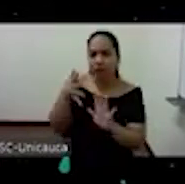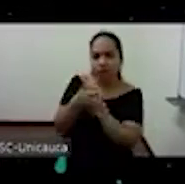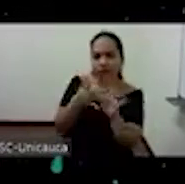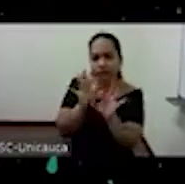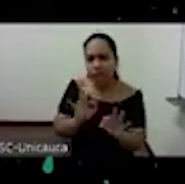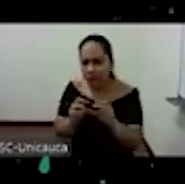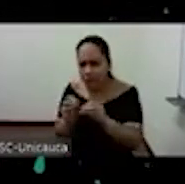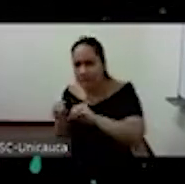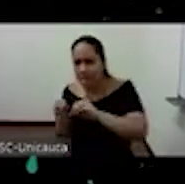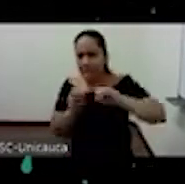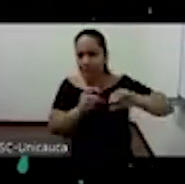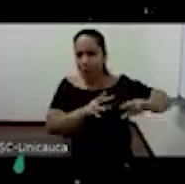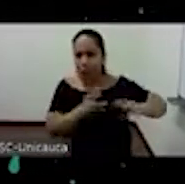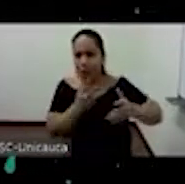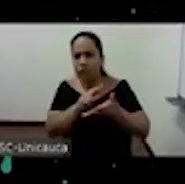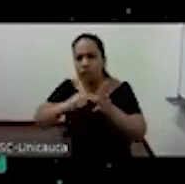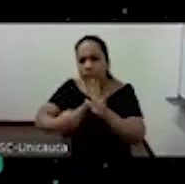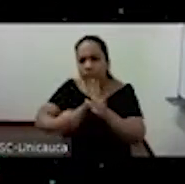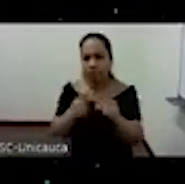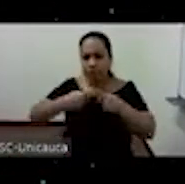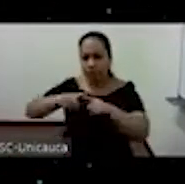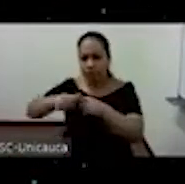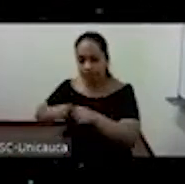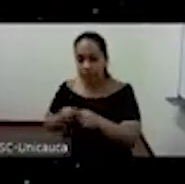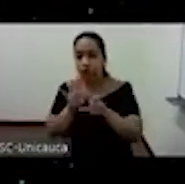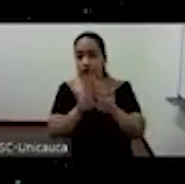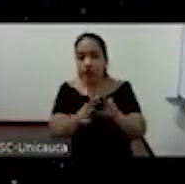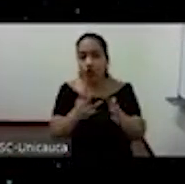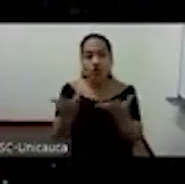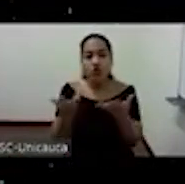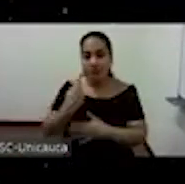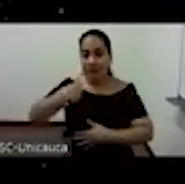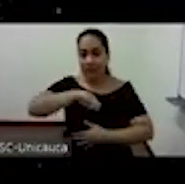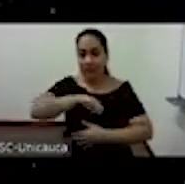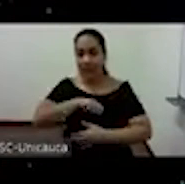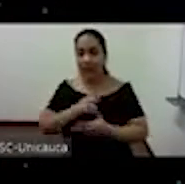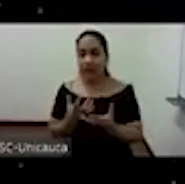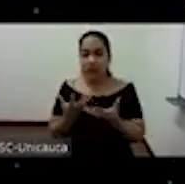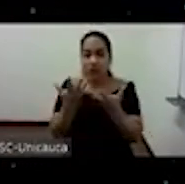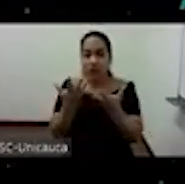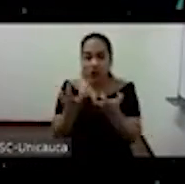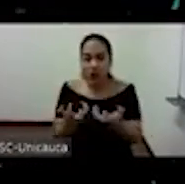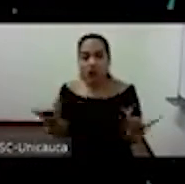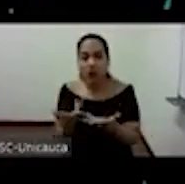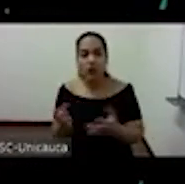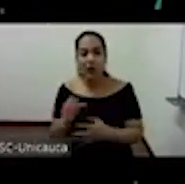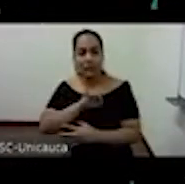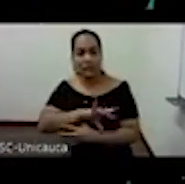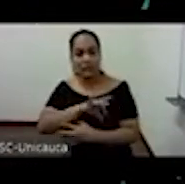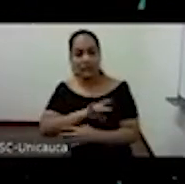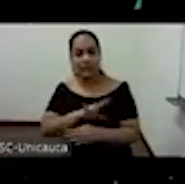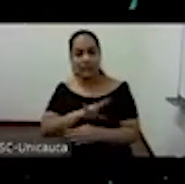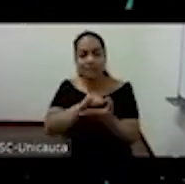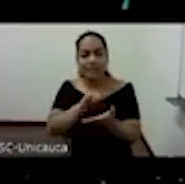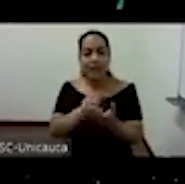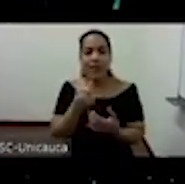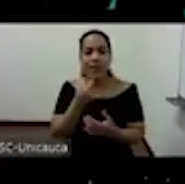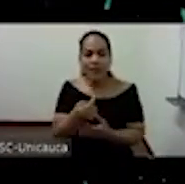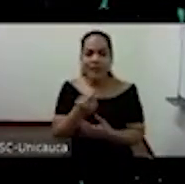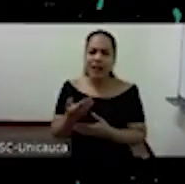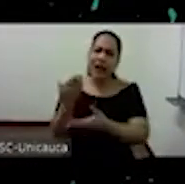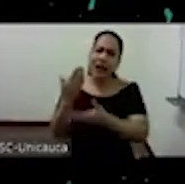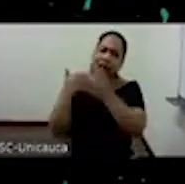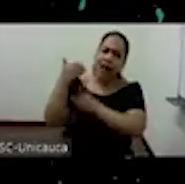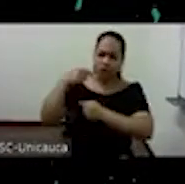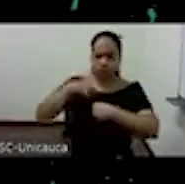despojo del significado del tejido durante la conquista del desierto en Chile. Entonces dice, era una mujer